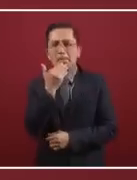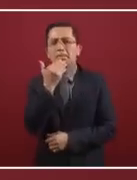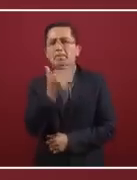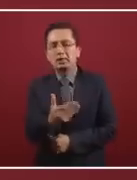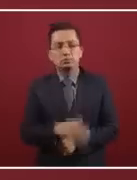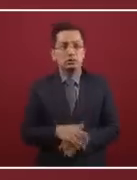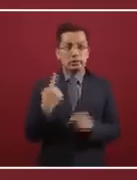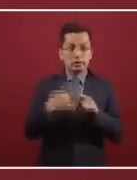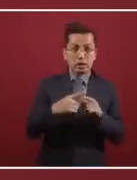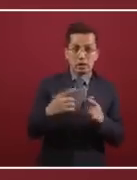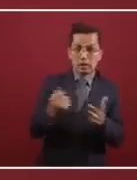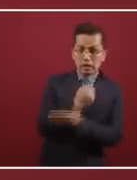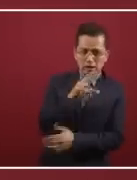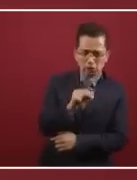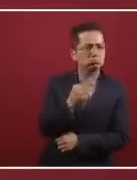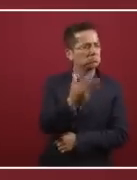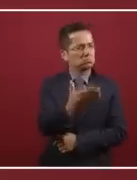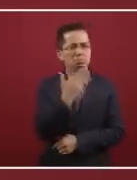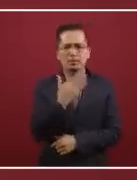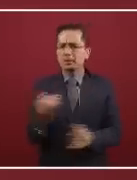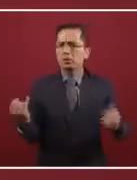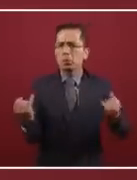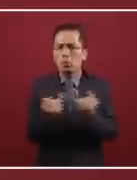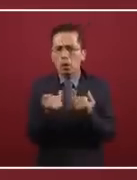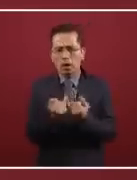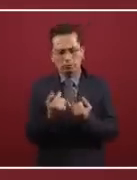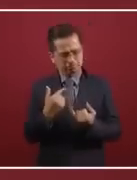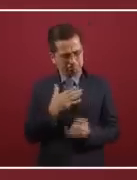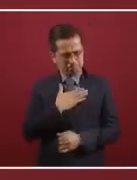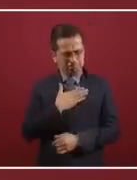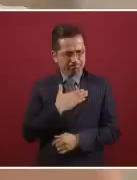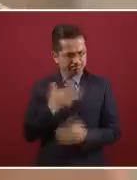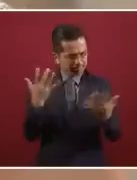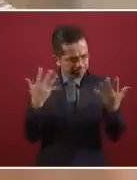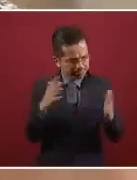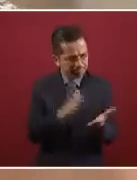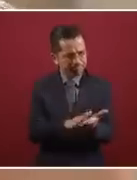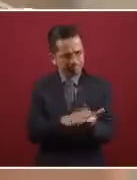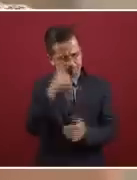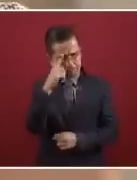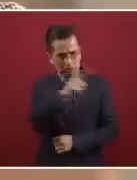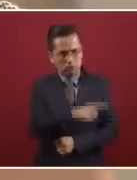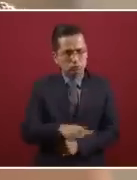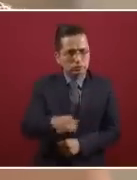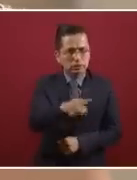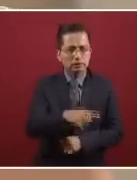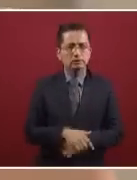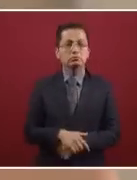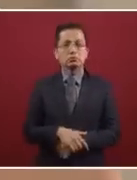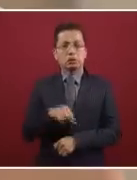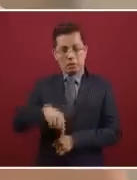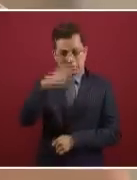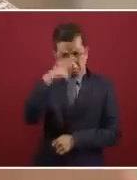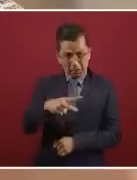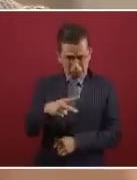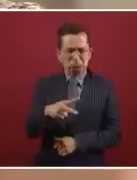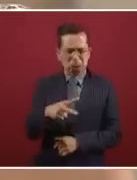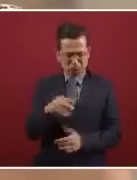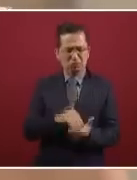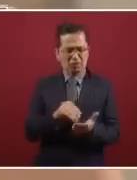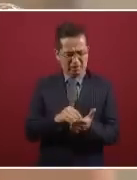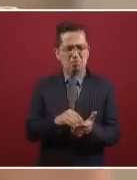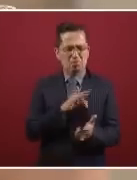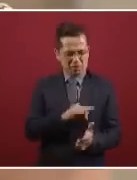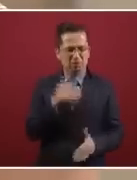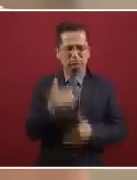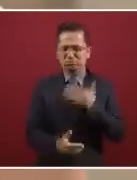también, un aplauso y un reconocimiento de mí para ustedes y que México tiene mucho más que hacer. Felicidades a cada